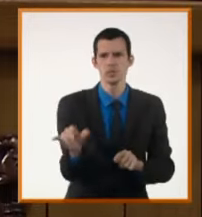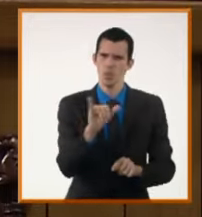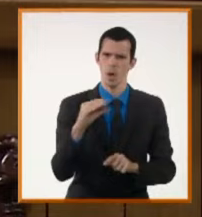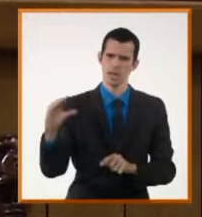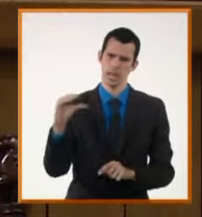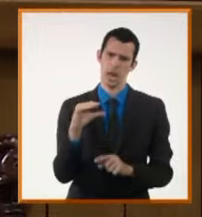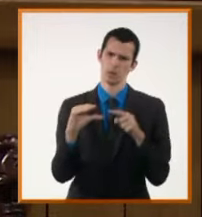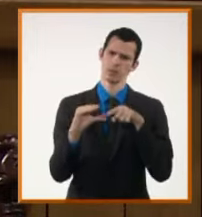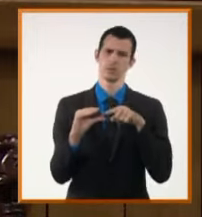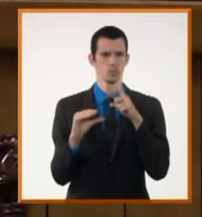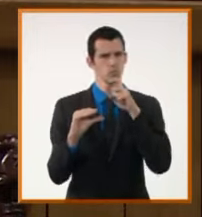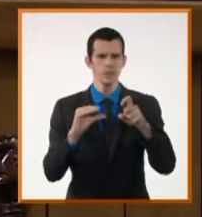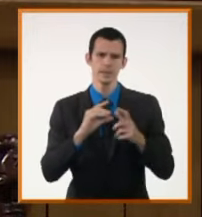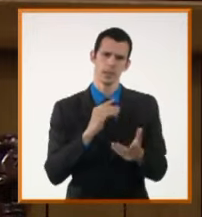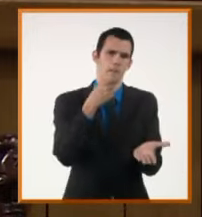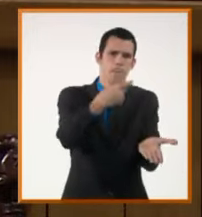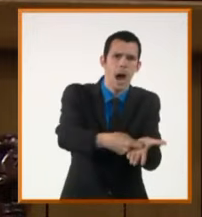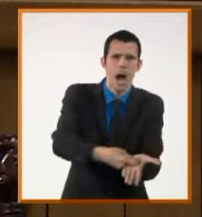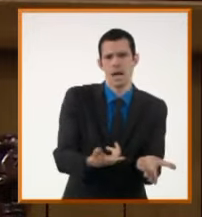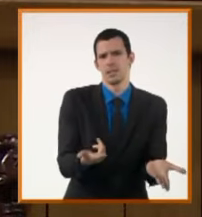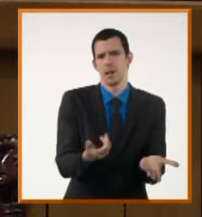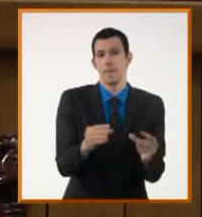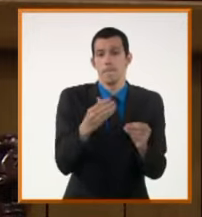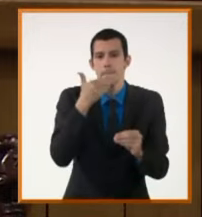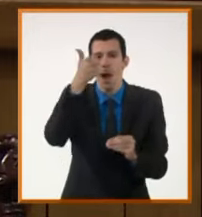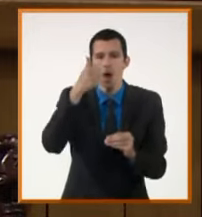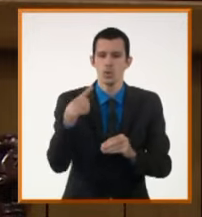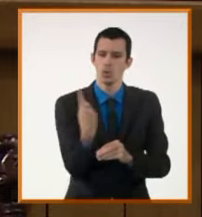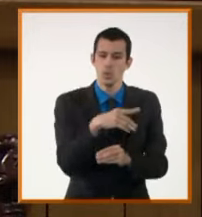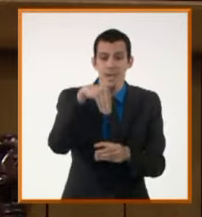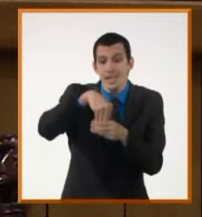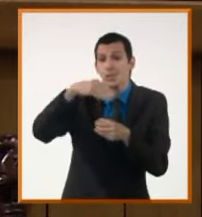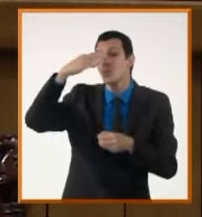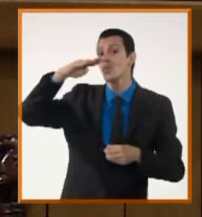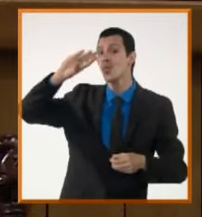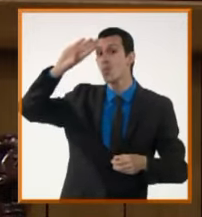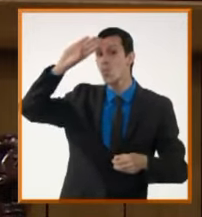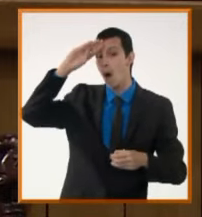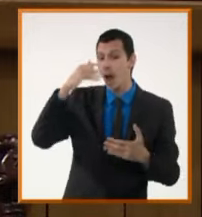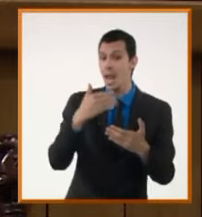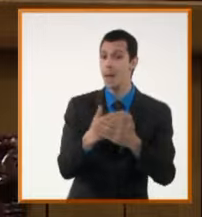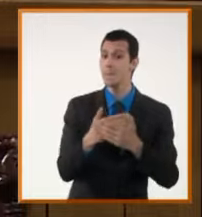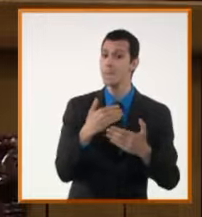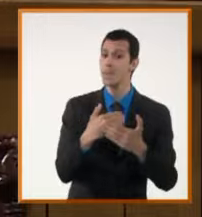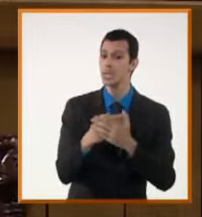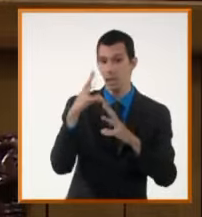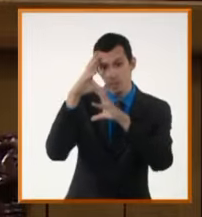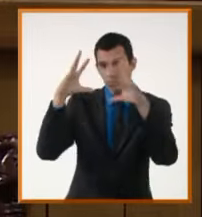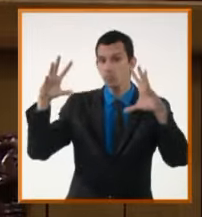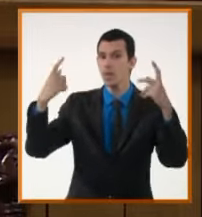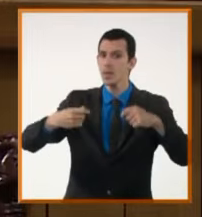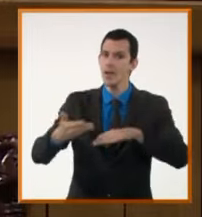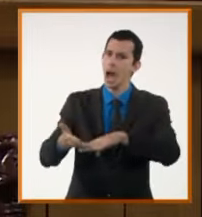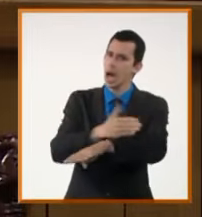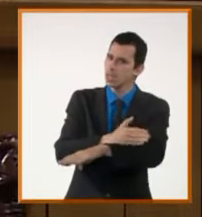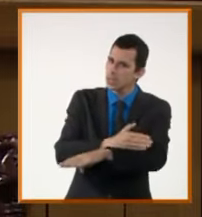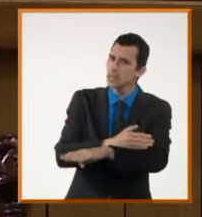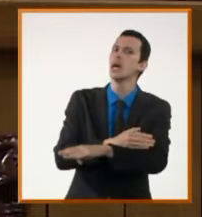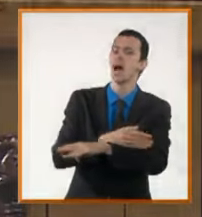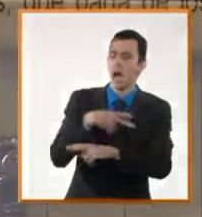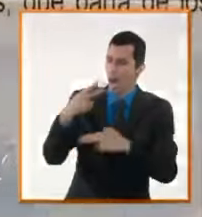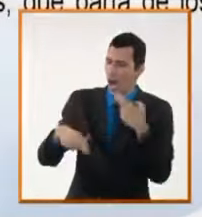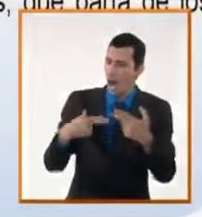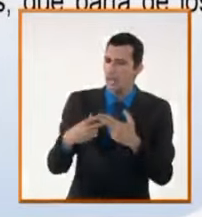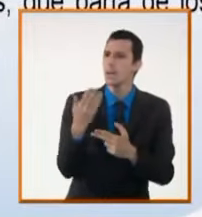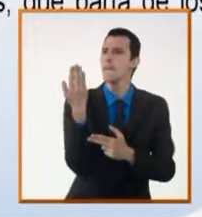implementar incentivos a la importación a través de bajar los aranceles para las importaciones de materias